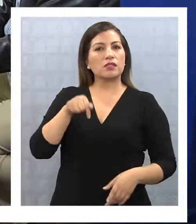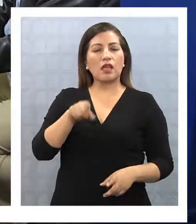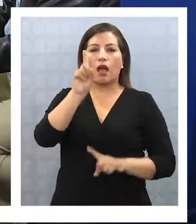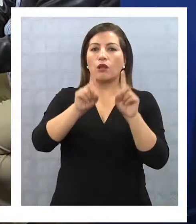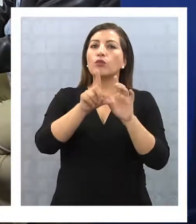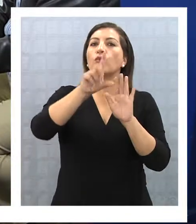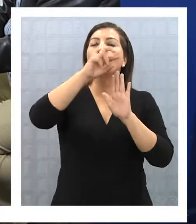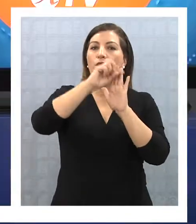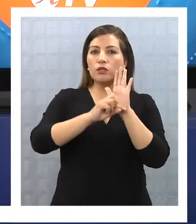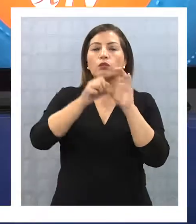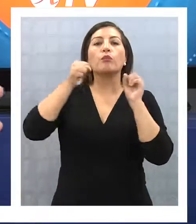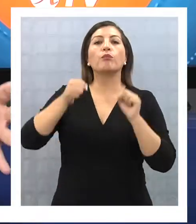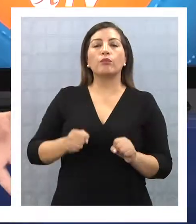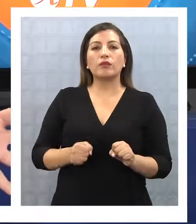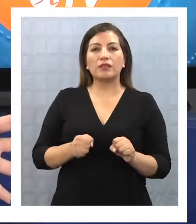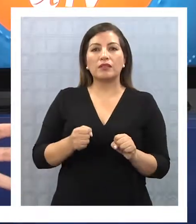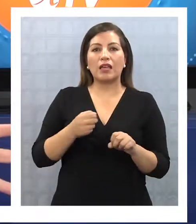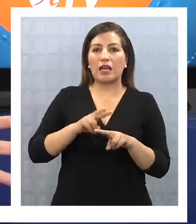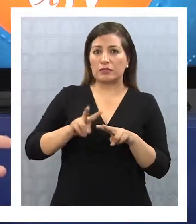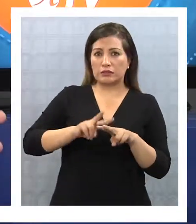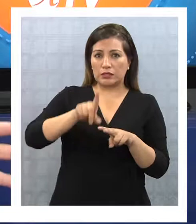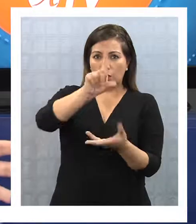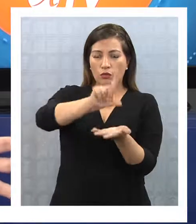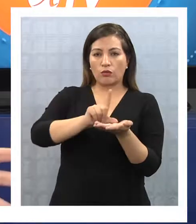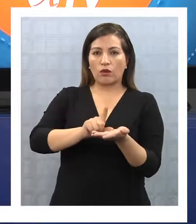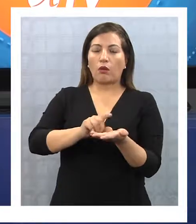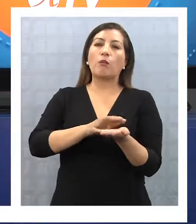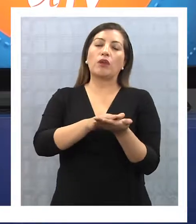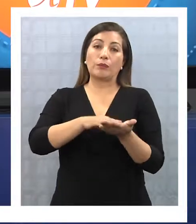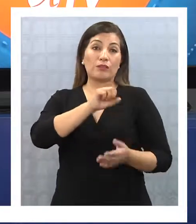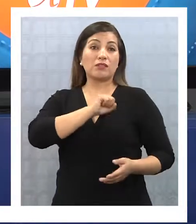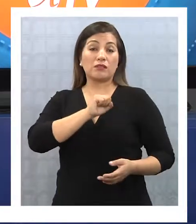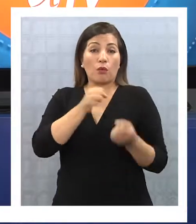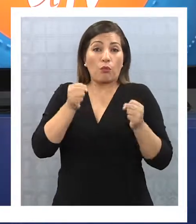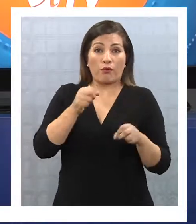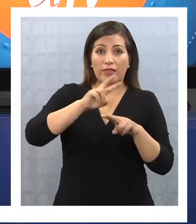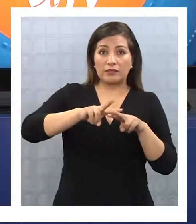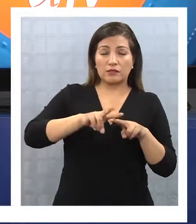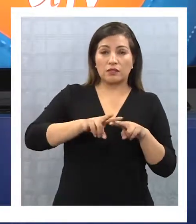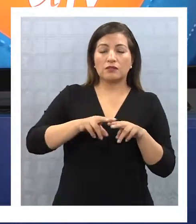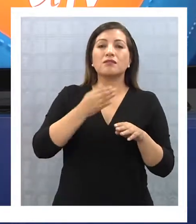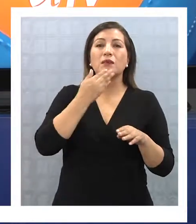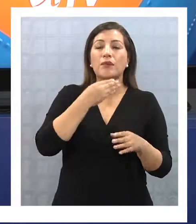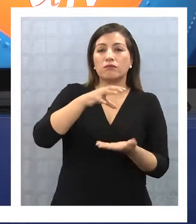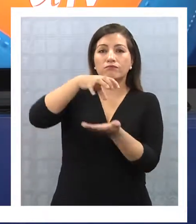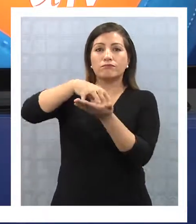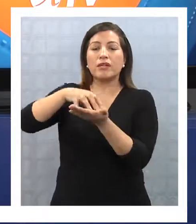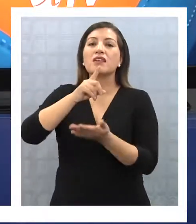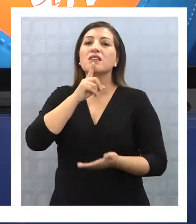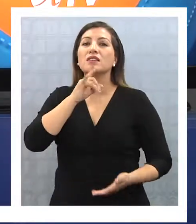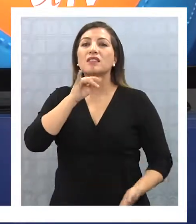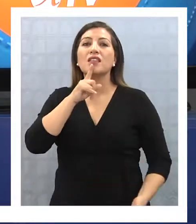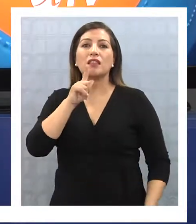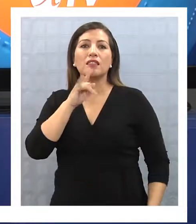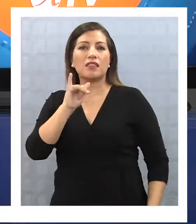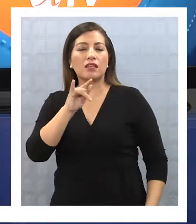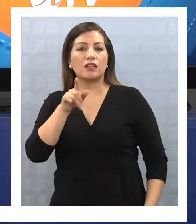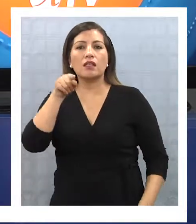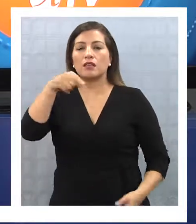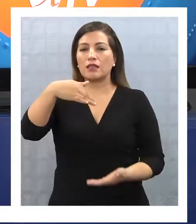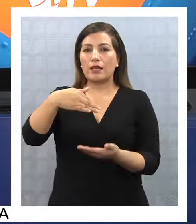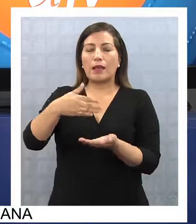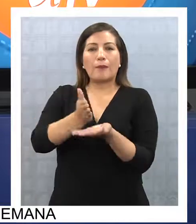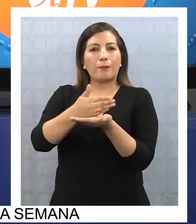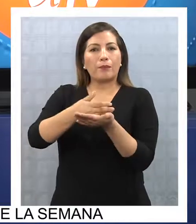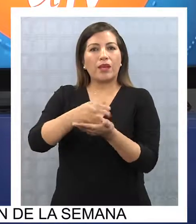ciertos proyectos pueden ubicarse en ciertas zonas de la ciudad, en este caso la región metropolitana. En Tiltil ha coincidido que por el Plan Regulador